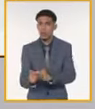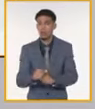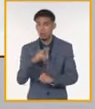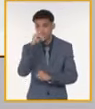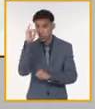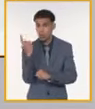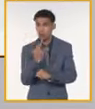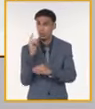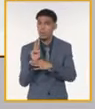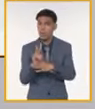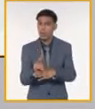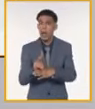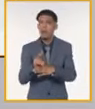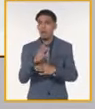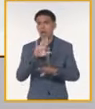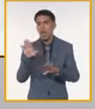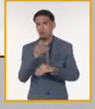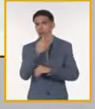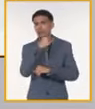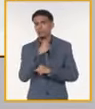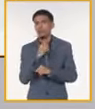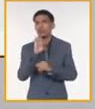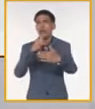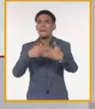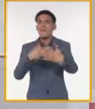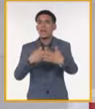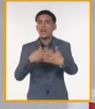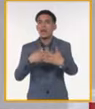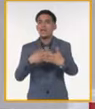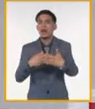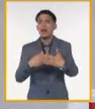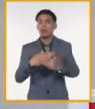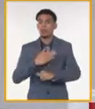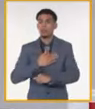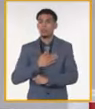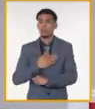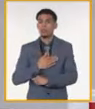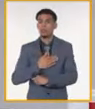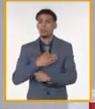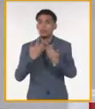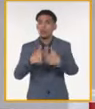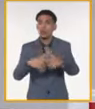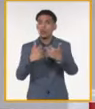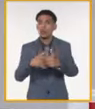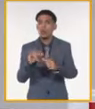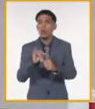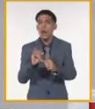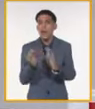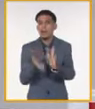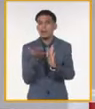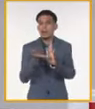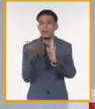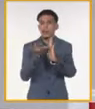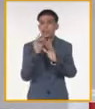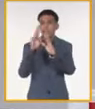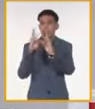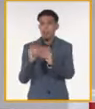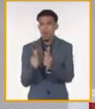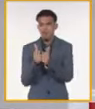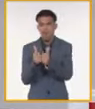visitamos hace poco una cooperativa no no agropecuaria de producción de materiales eh con unos resultados